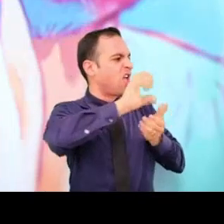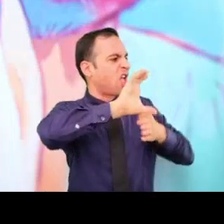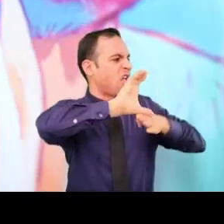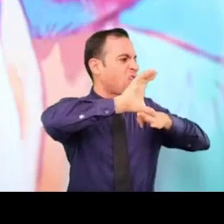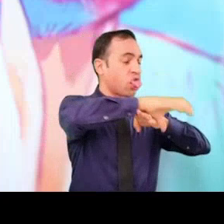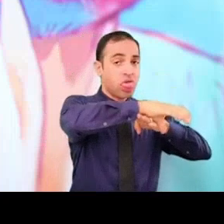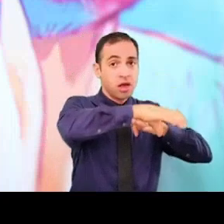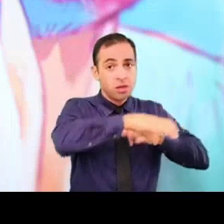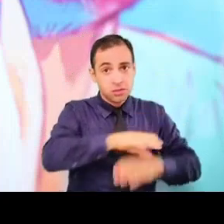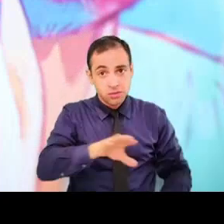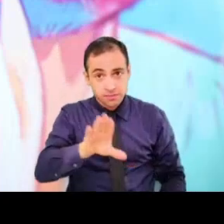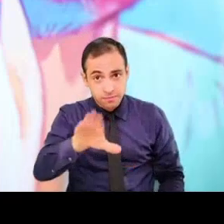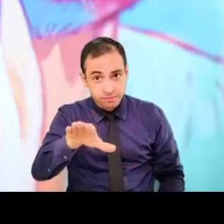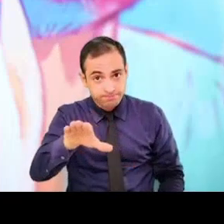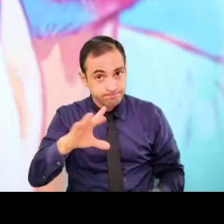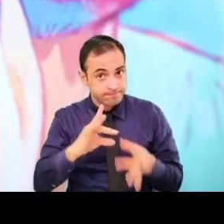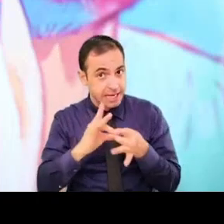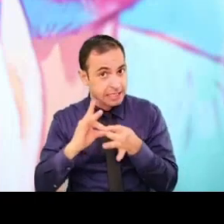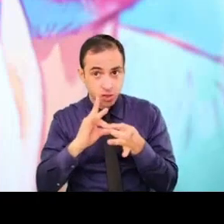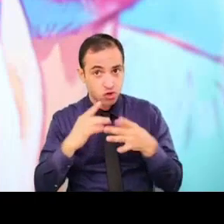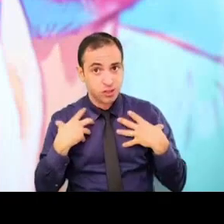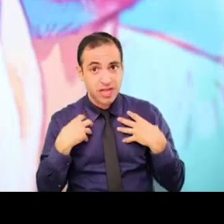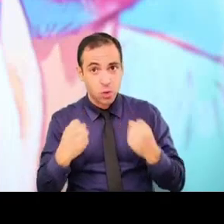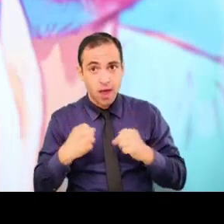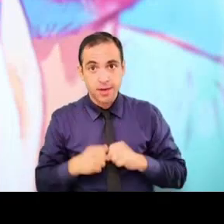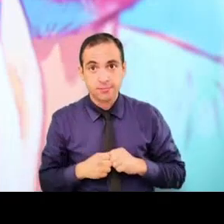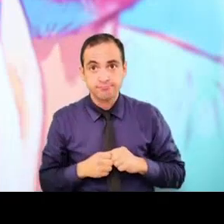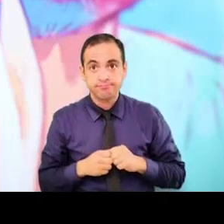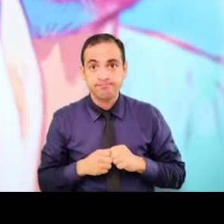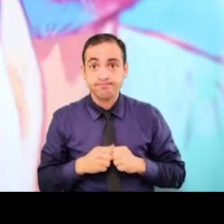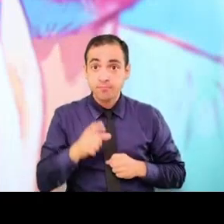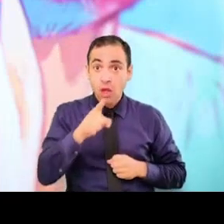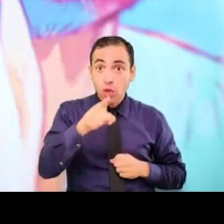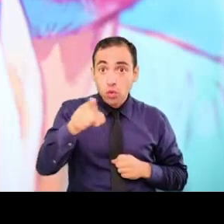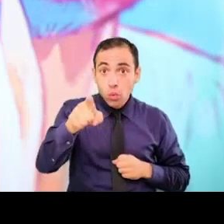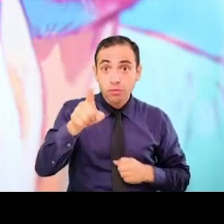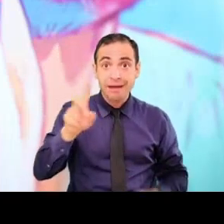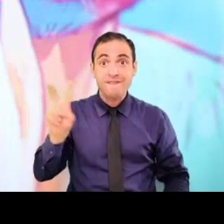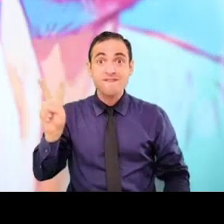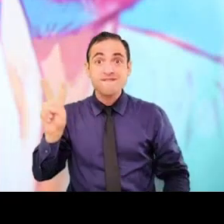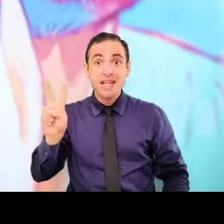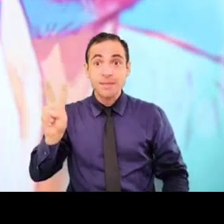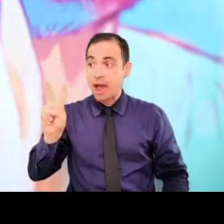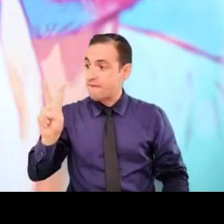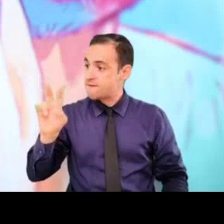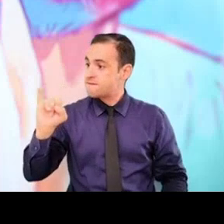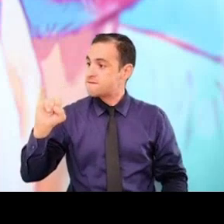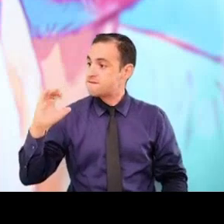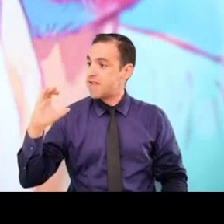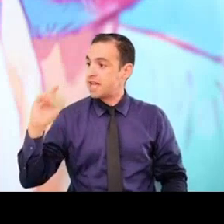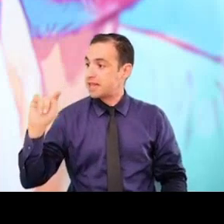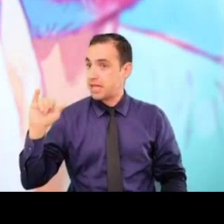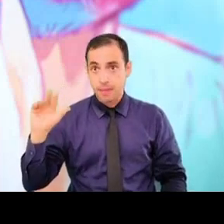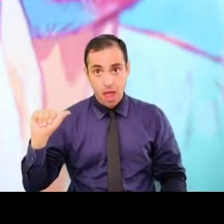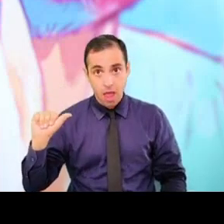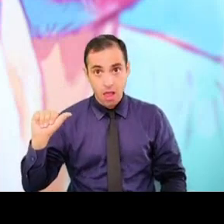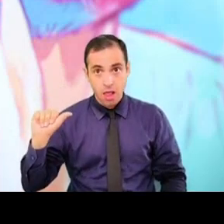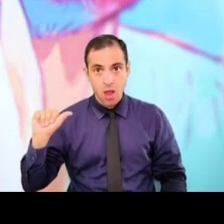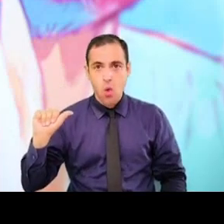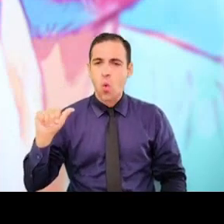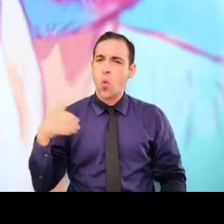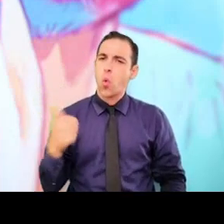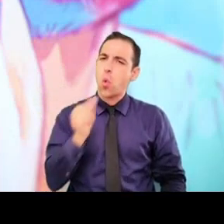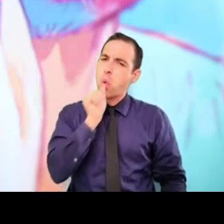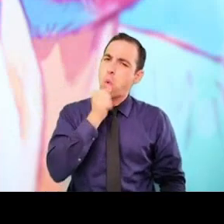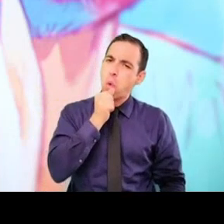y poder sobre la otra es muy posible que esté viviendo una relación no saludable toda persona víctima sobreviviente de una relación